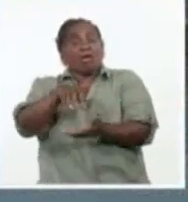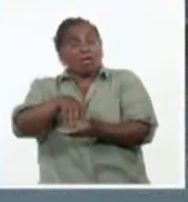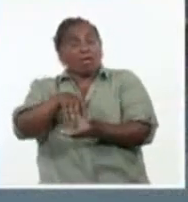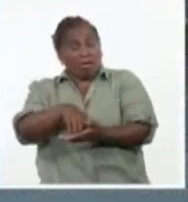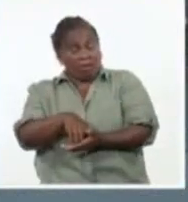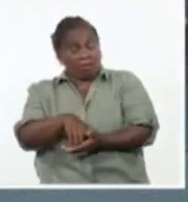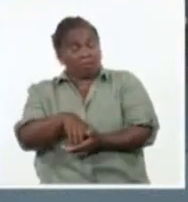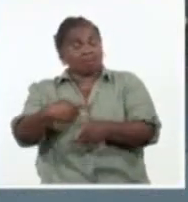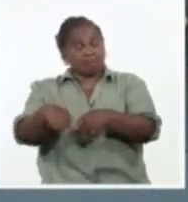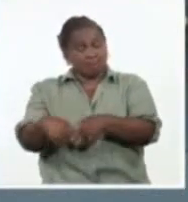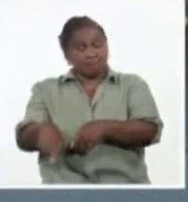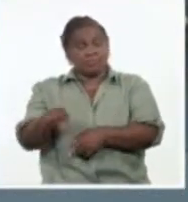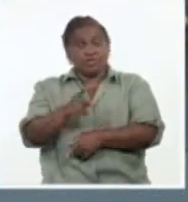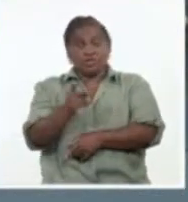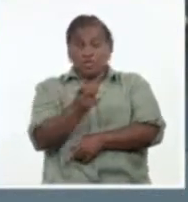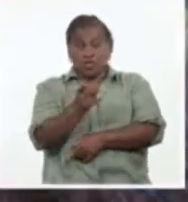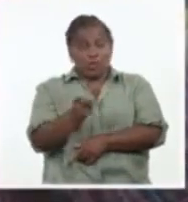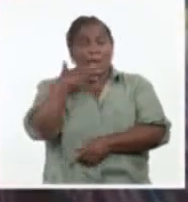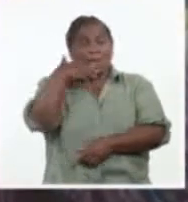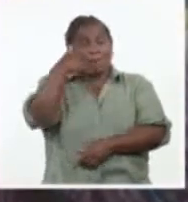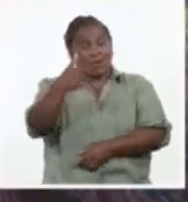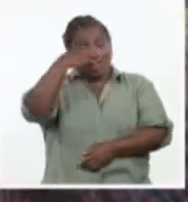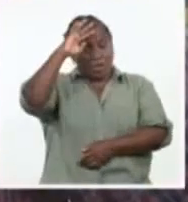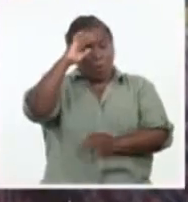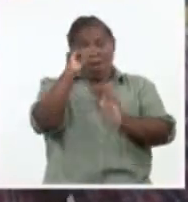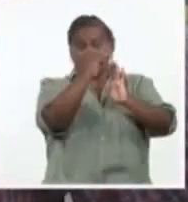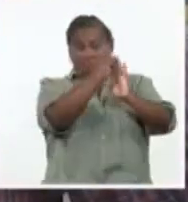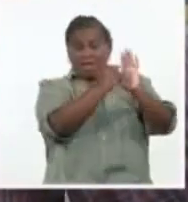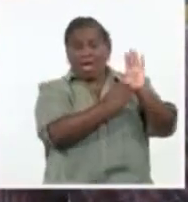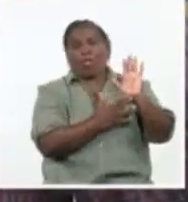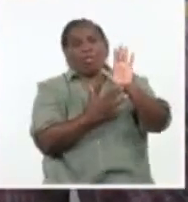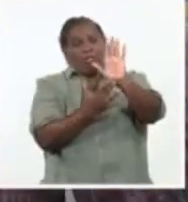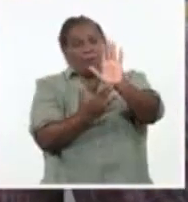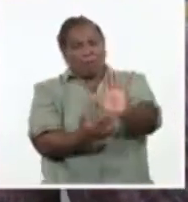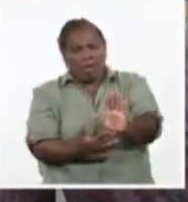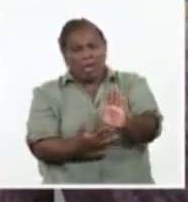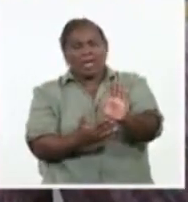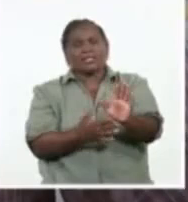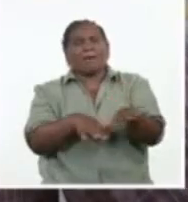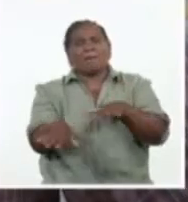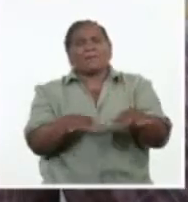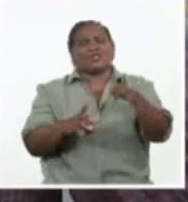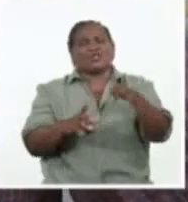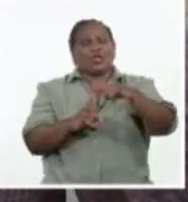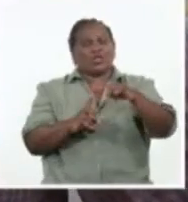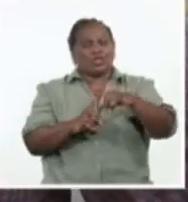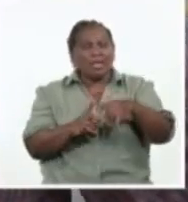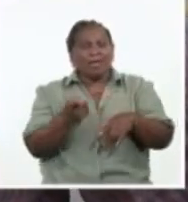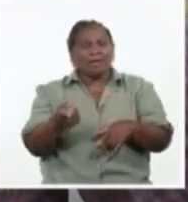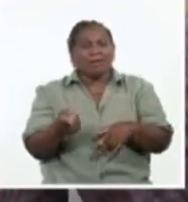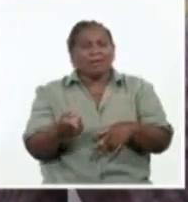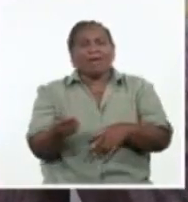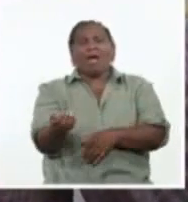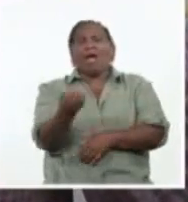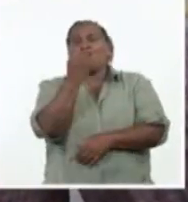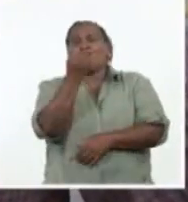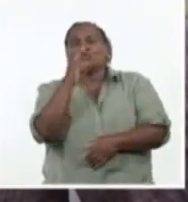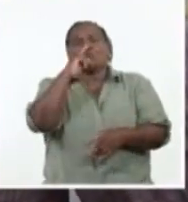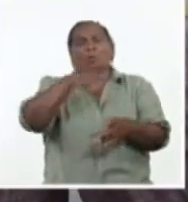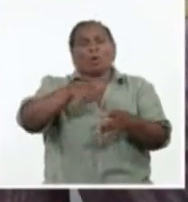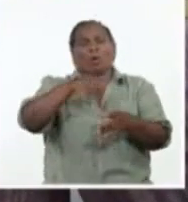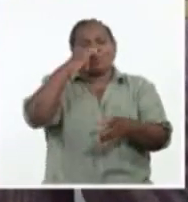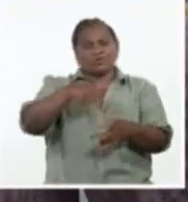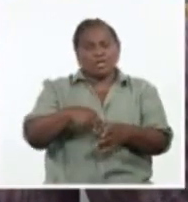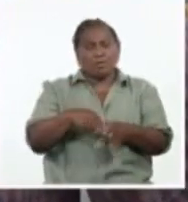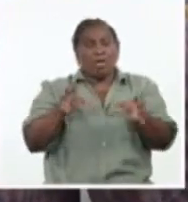mejores emplazamientos de Cuba. Lo dicen sus indicadores, la disponibilidad técnica, los consumos de combustible son los mejores, los colectivos